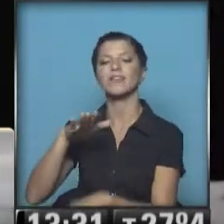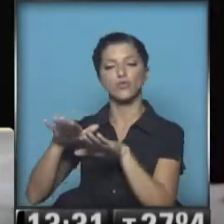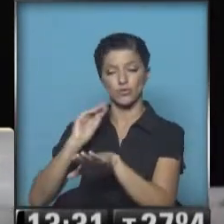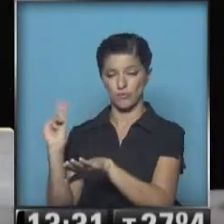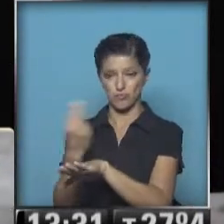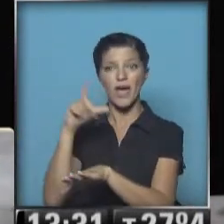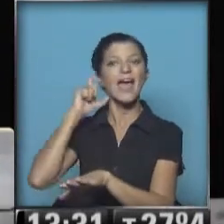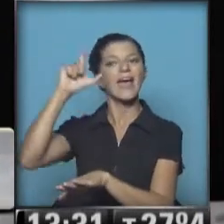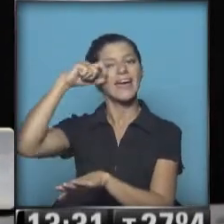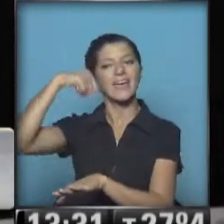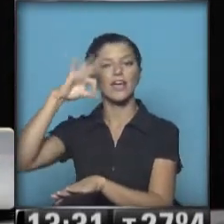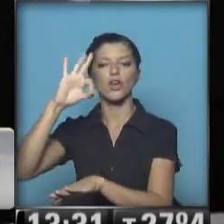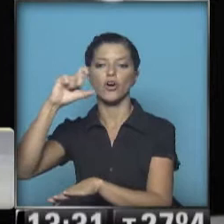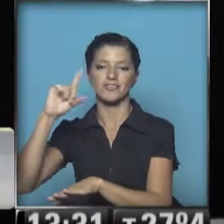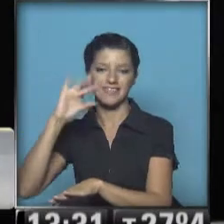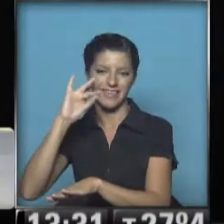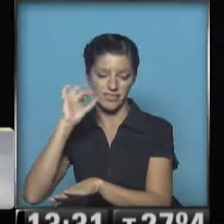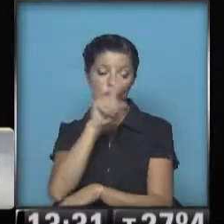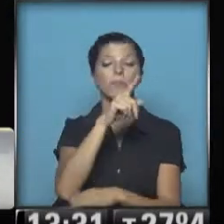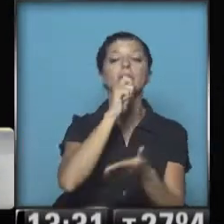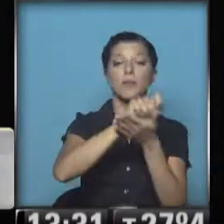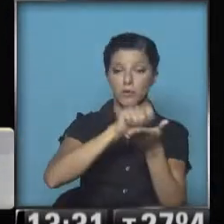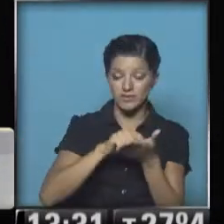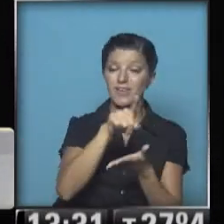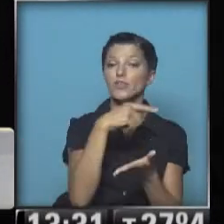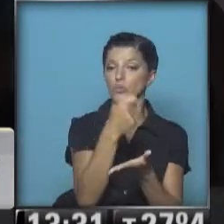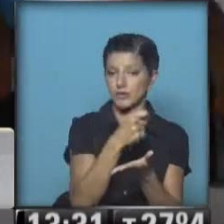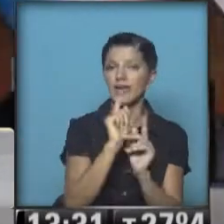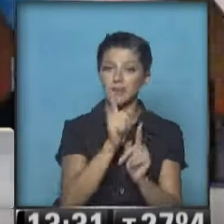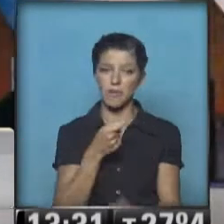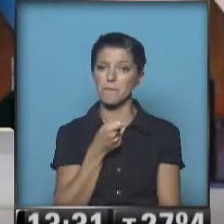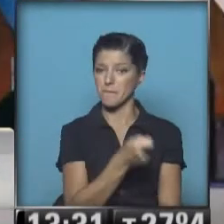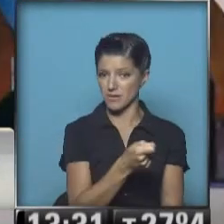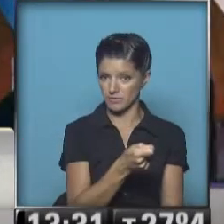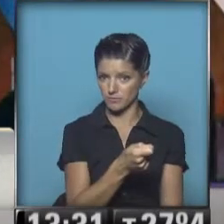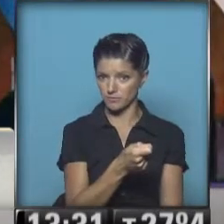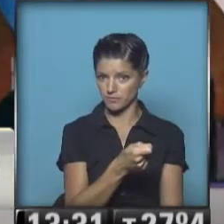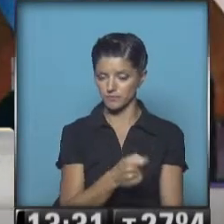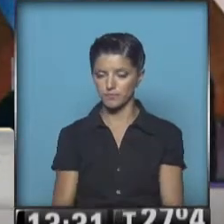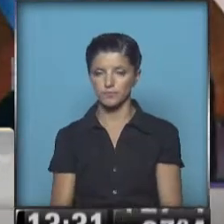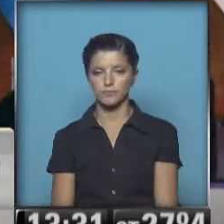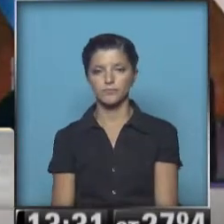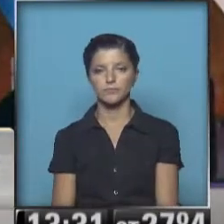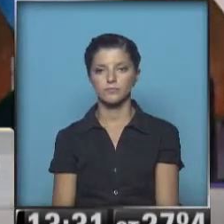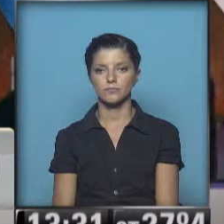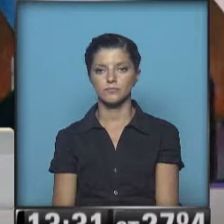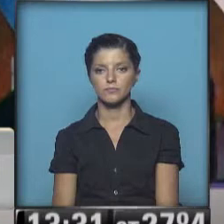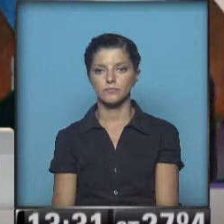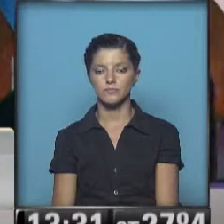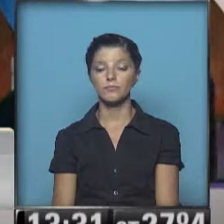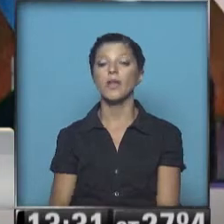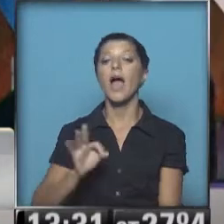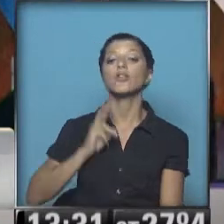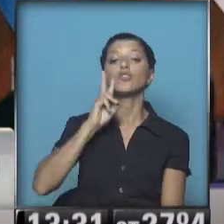El periodista turco-armenio Rand Dink incluso fue asesinado. En